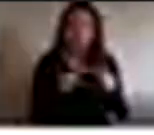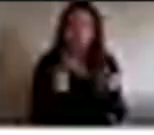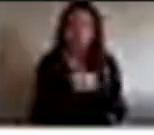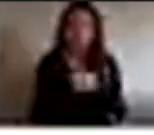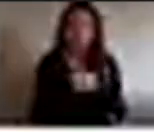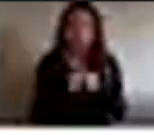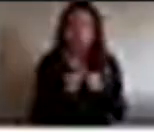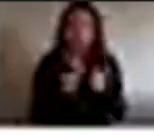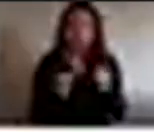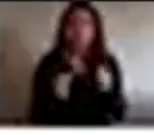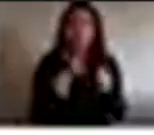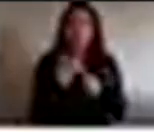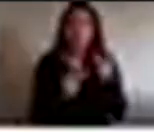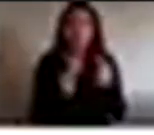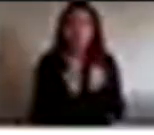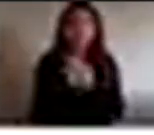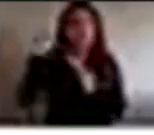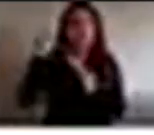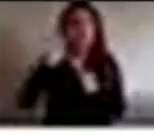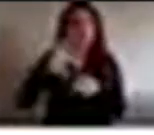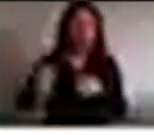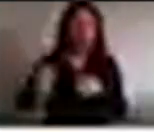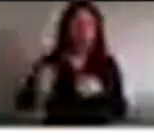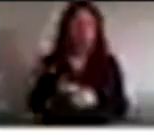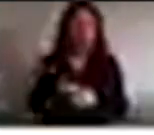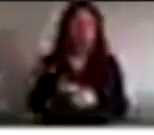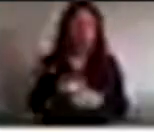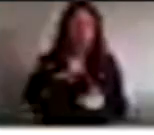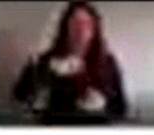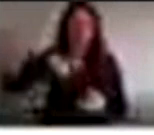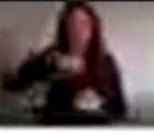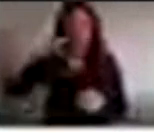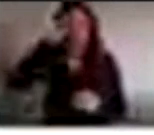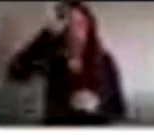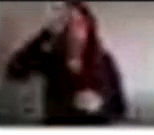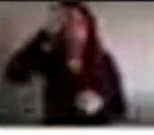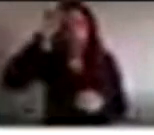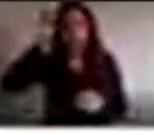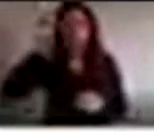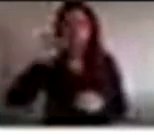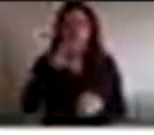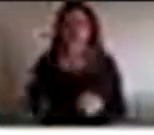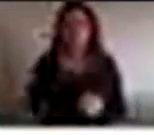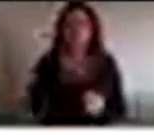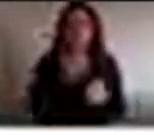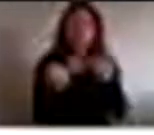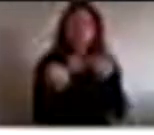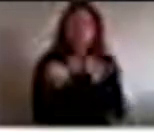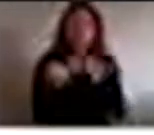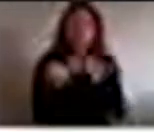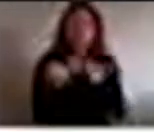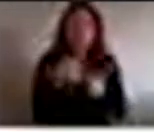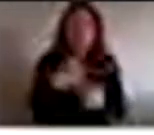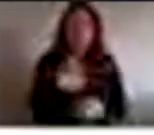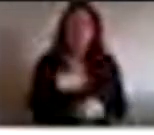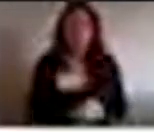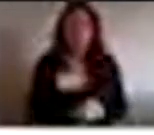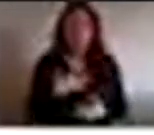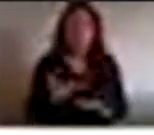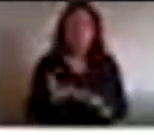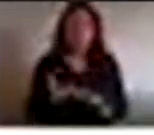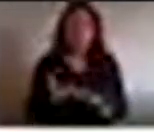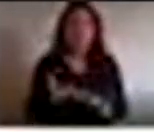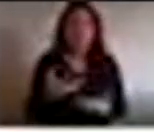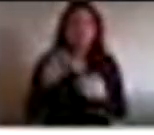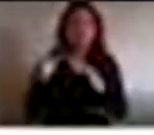como les llamamos nosotros a las personas con discapacidad intelectual, son empleados súper comprometidos. Ustedes lo vieron en el video de Juan Valdés. Son